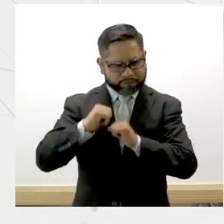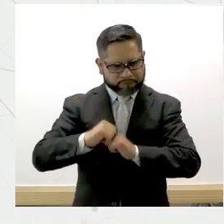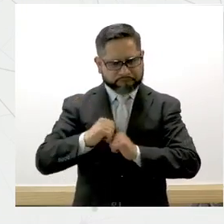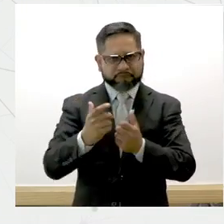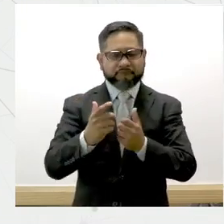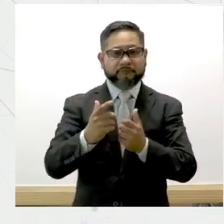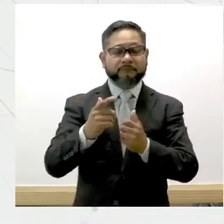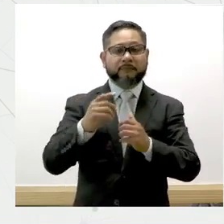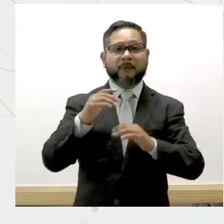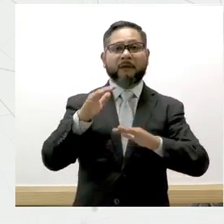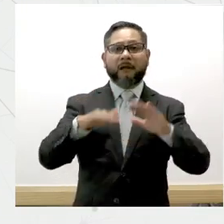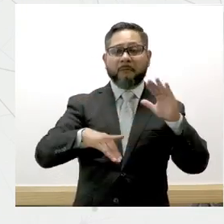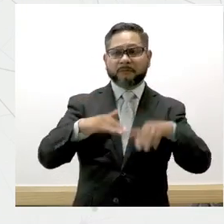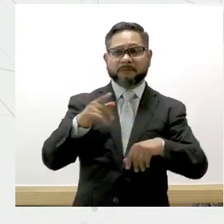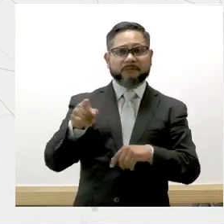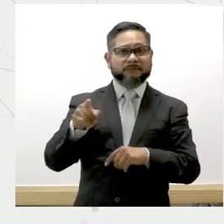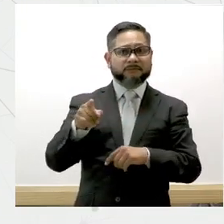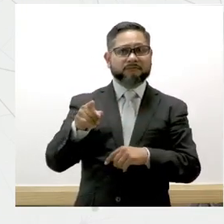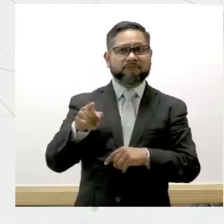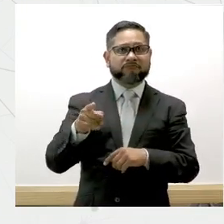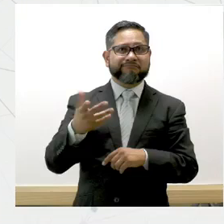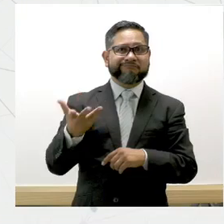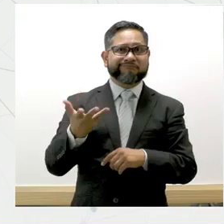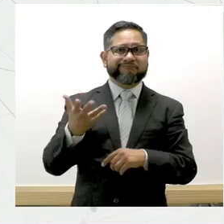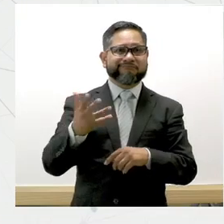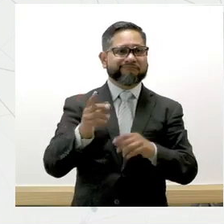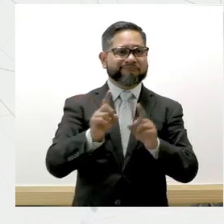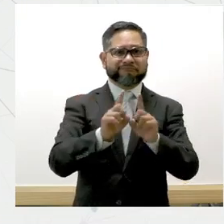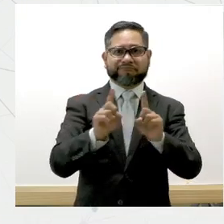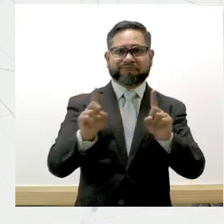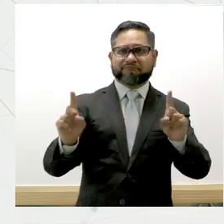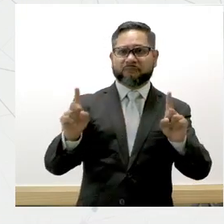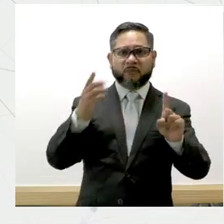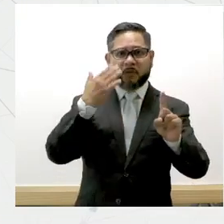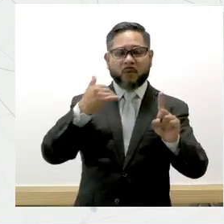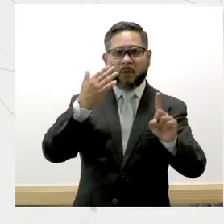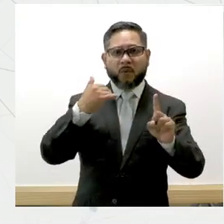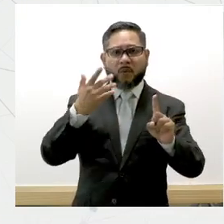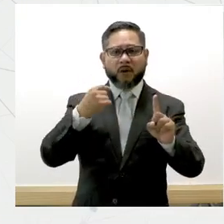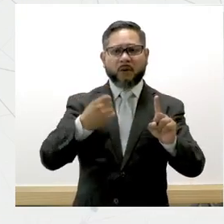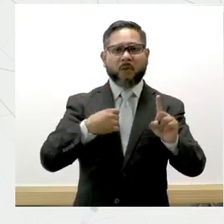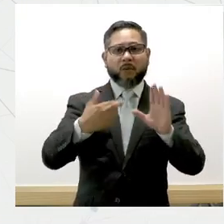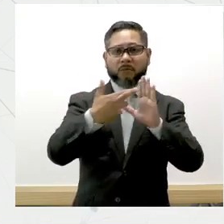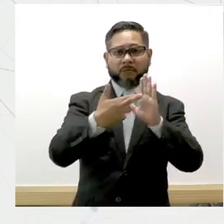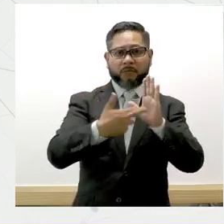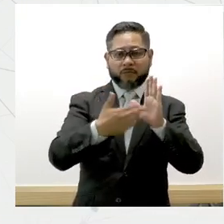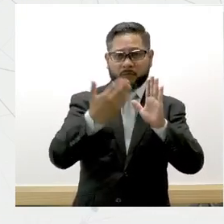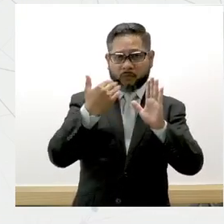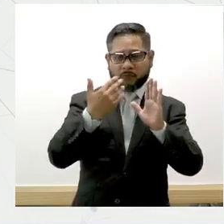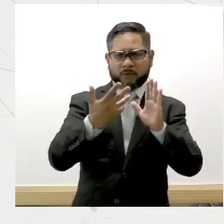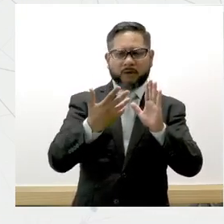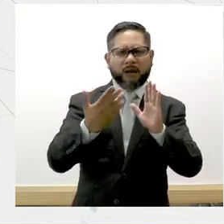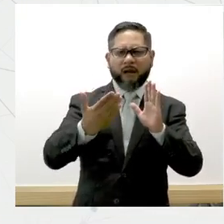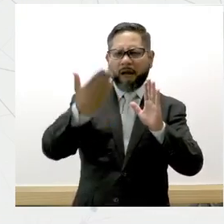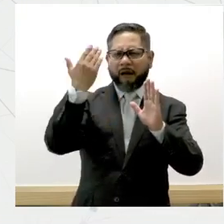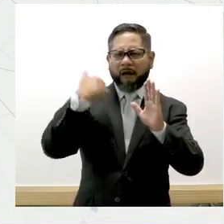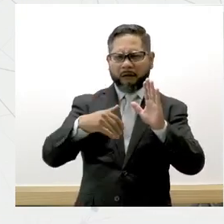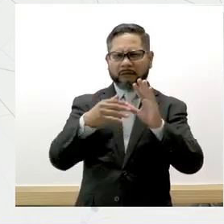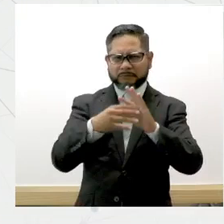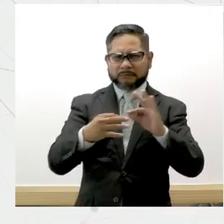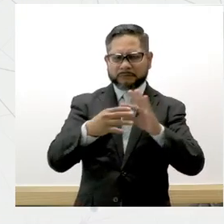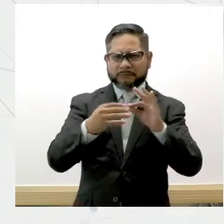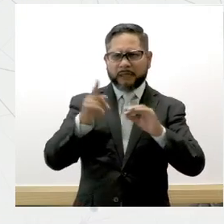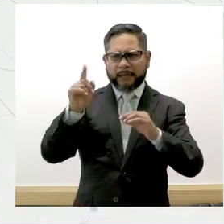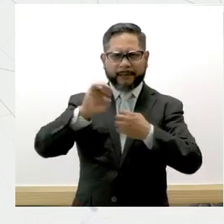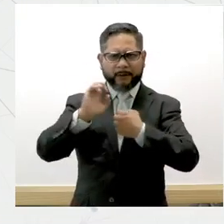ausencia es la anarquía, ¿no? La desregulación. Hubo mucho debate, ¿no? Antes de que afrontásemos en Europa la